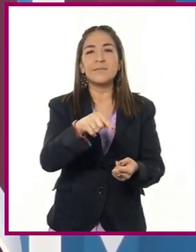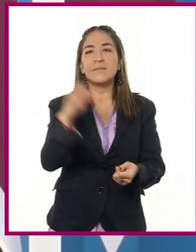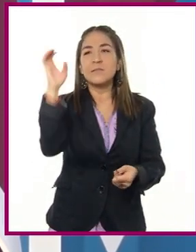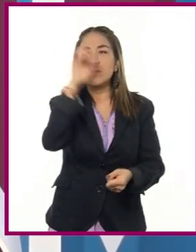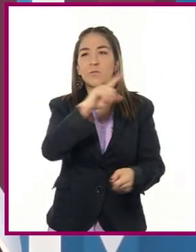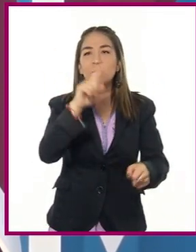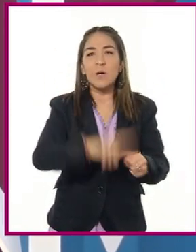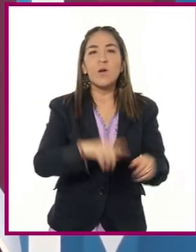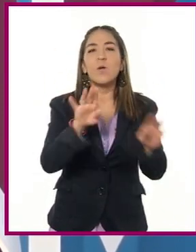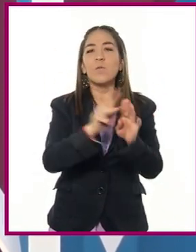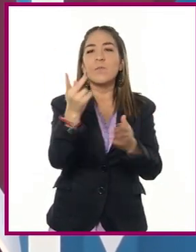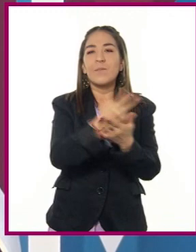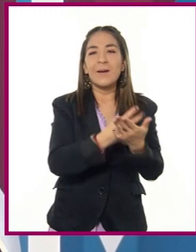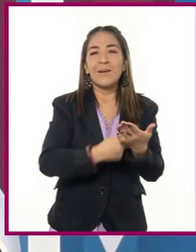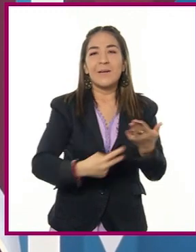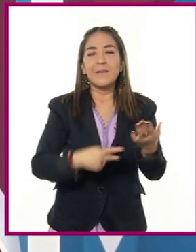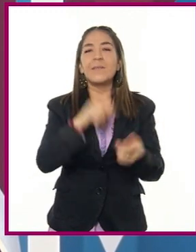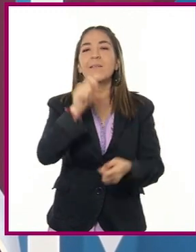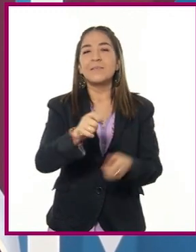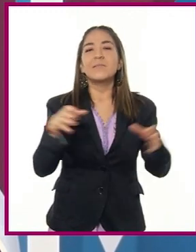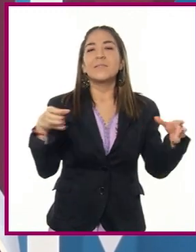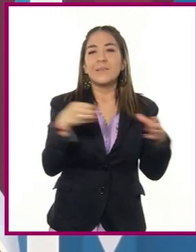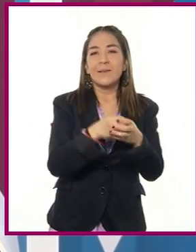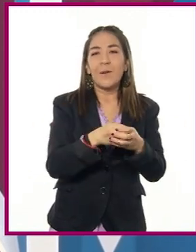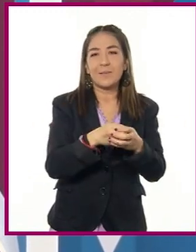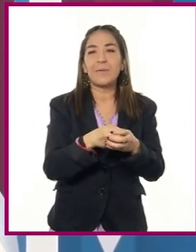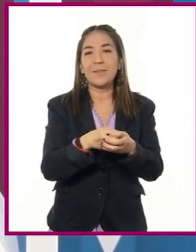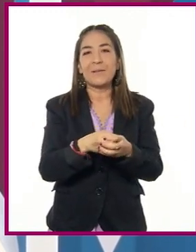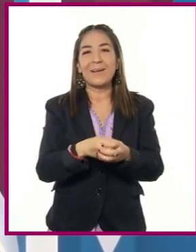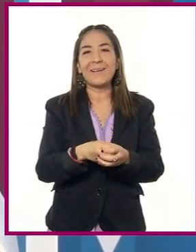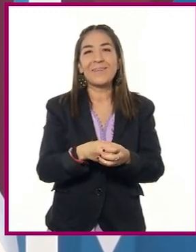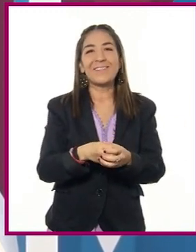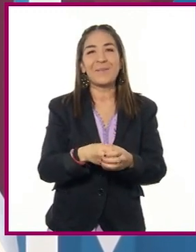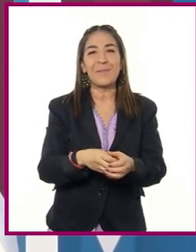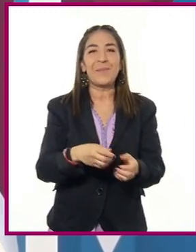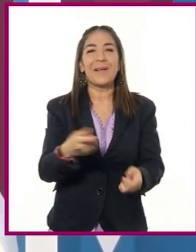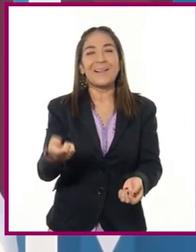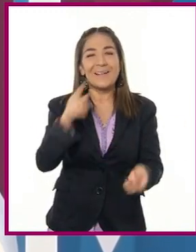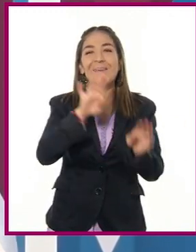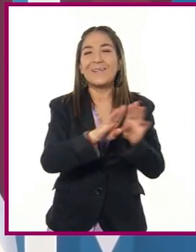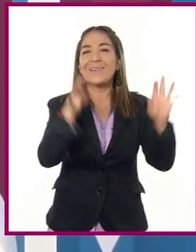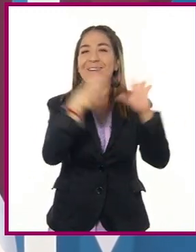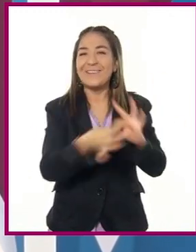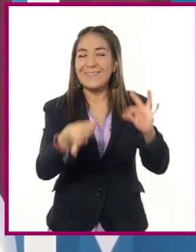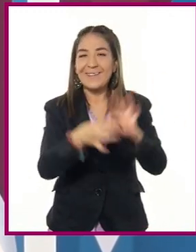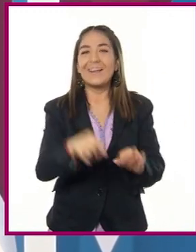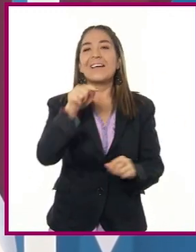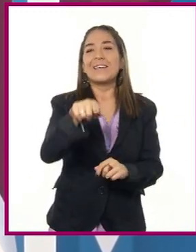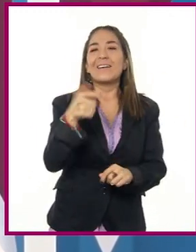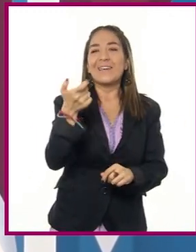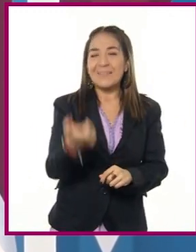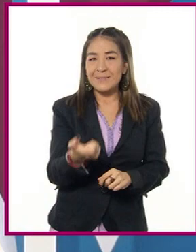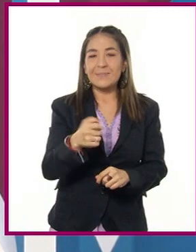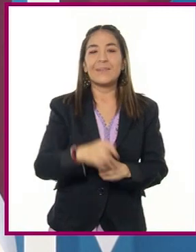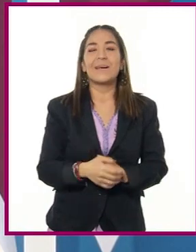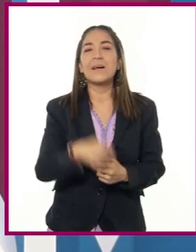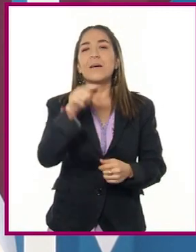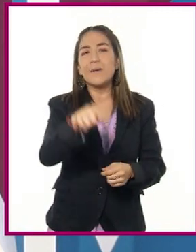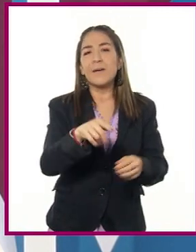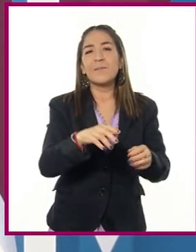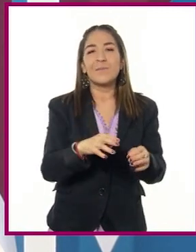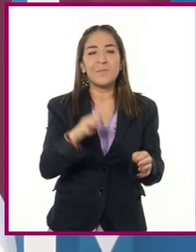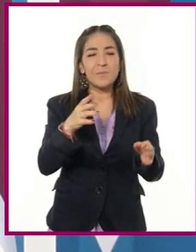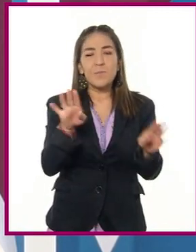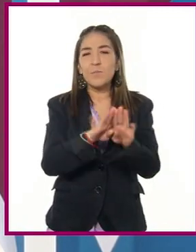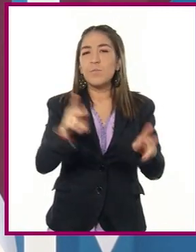un programa intelectual, un conjunto de ideas acerca de la sociedad, la economía, el derecho, y es un